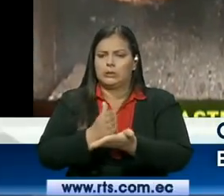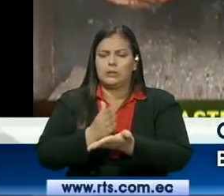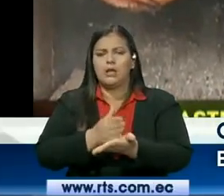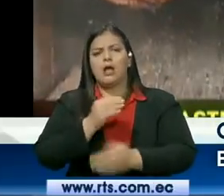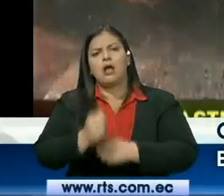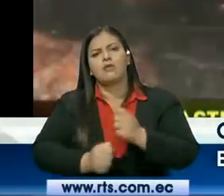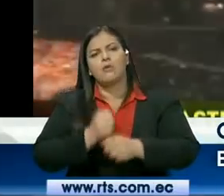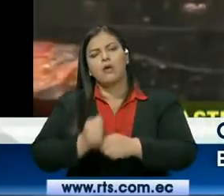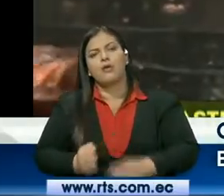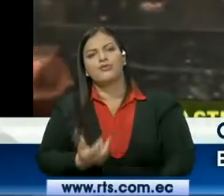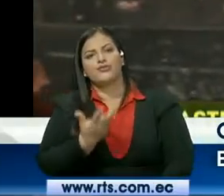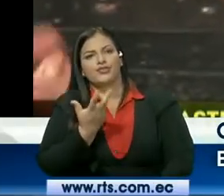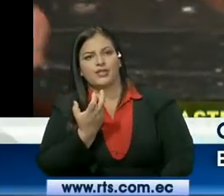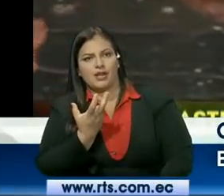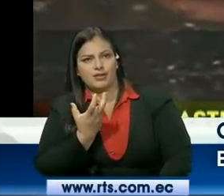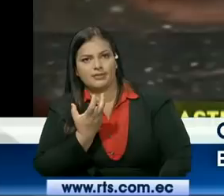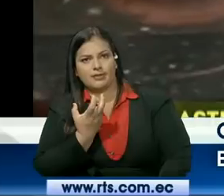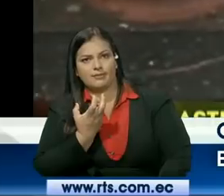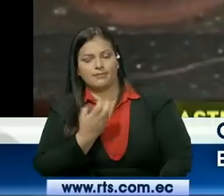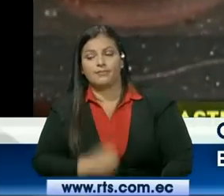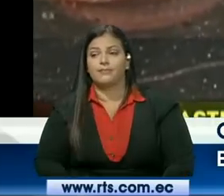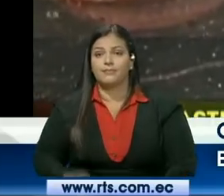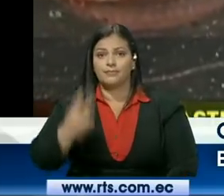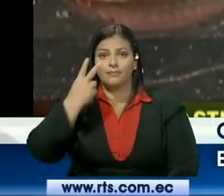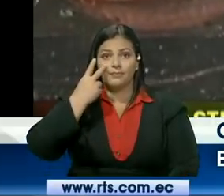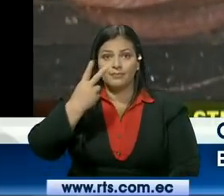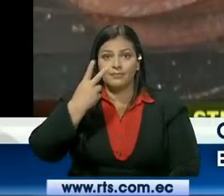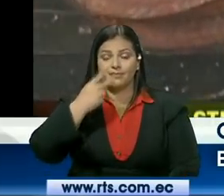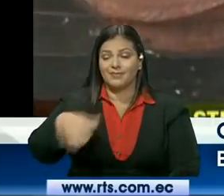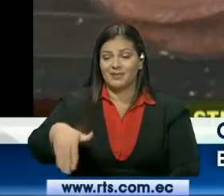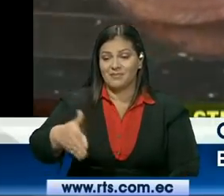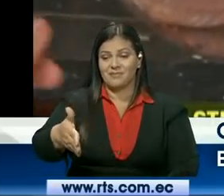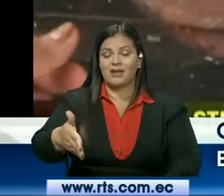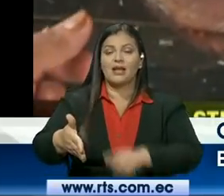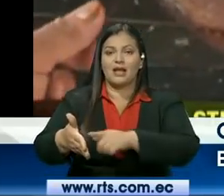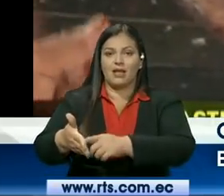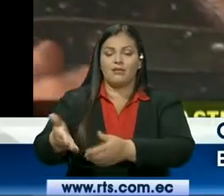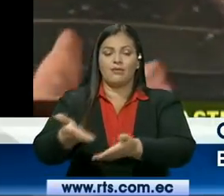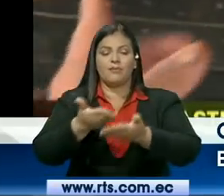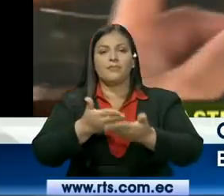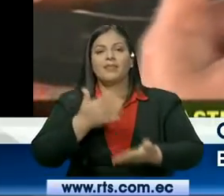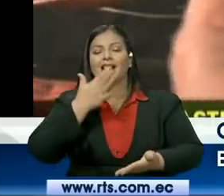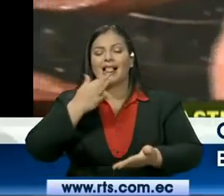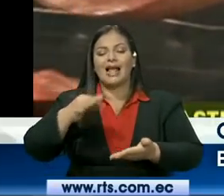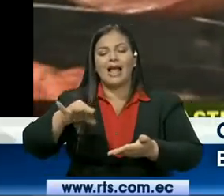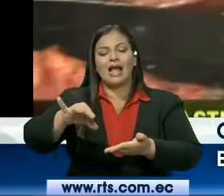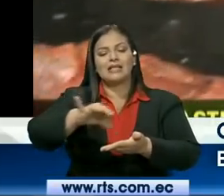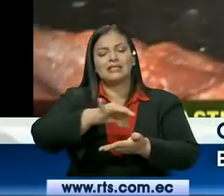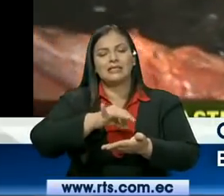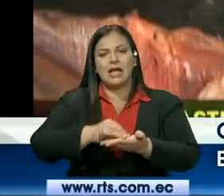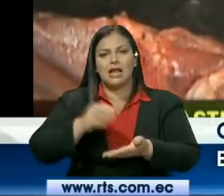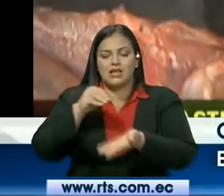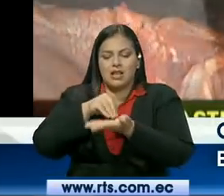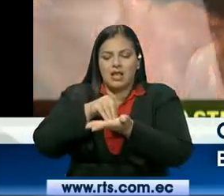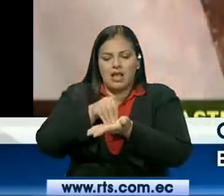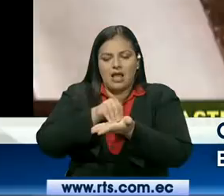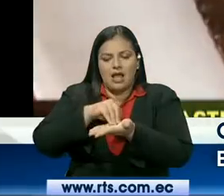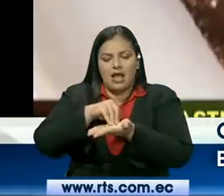y sal. Y esto coloradito que se le ve al pescado es el ají peruano para que no se le peguen las